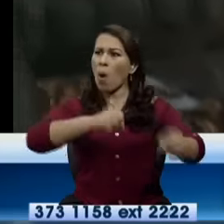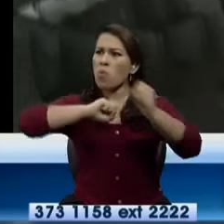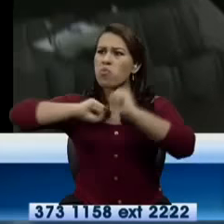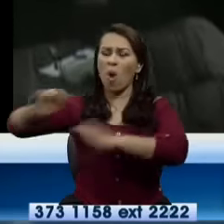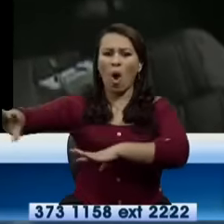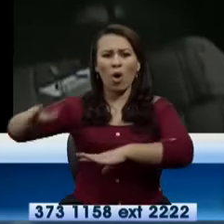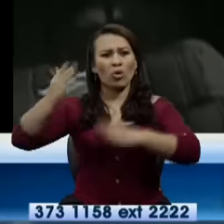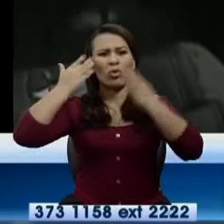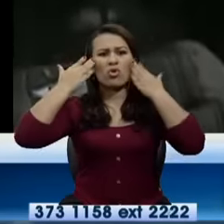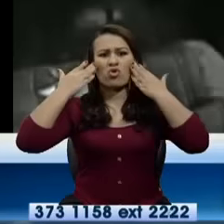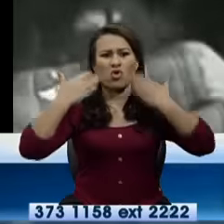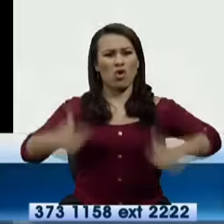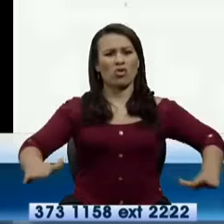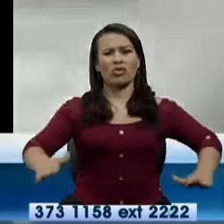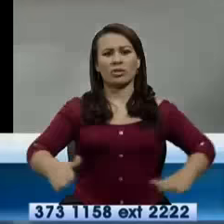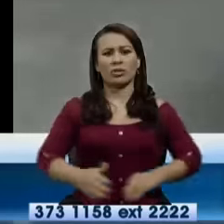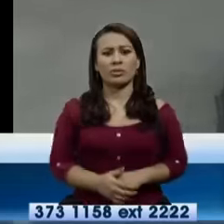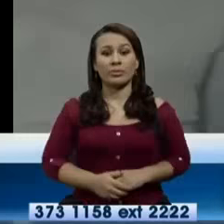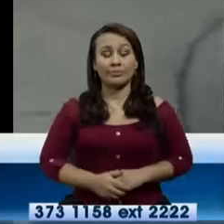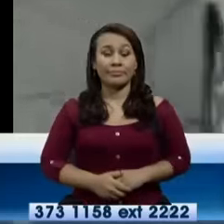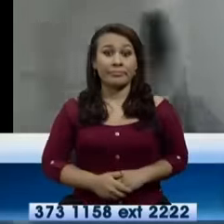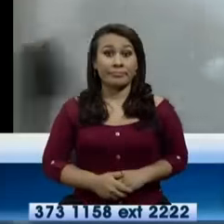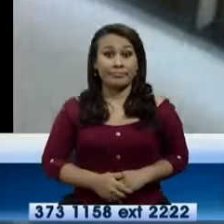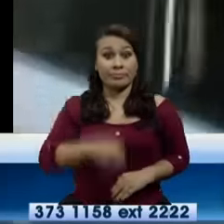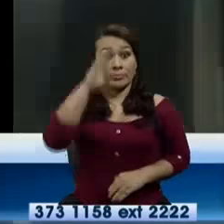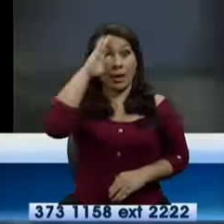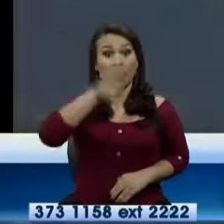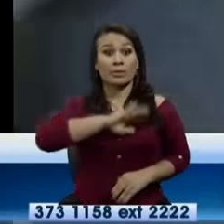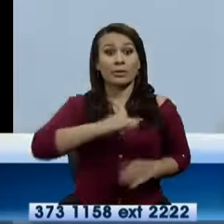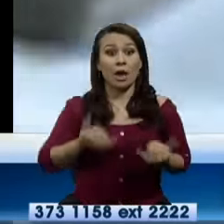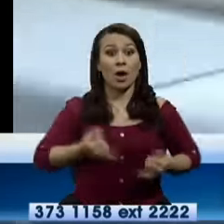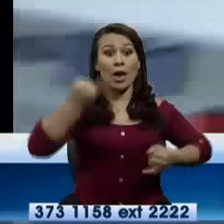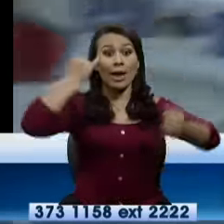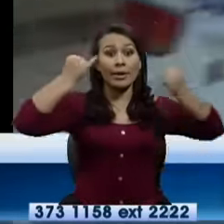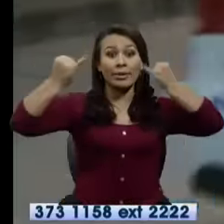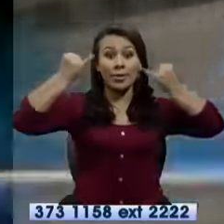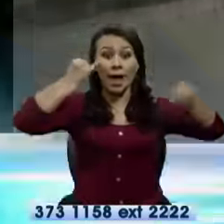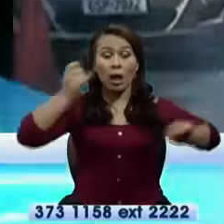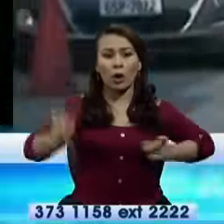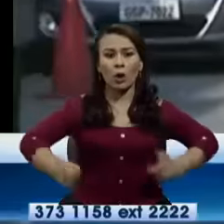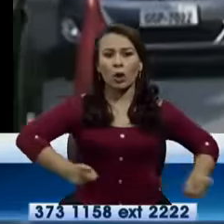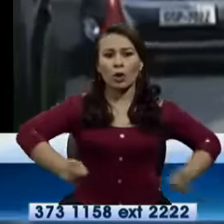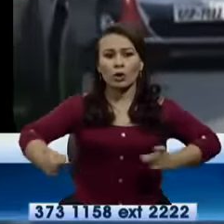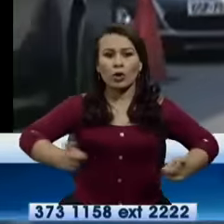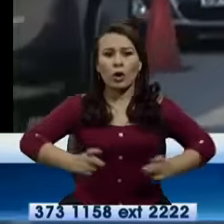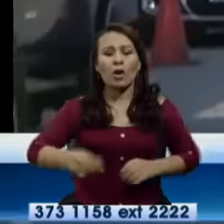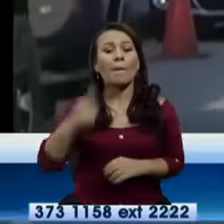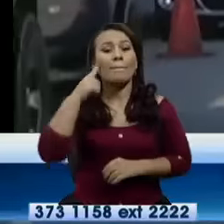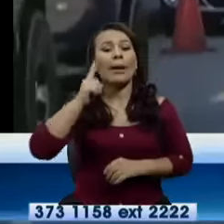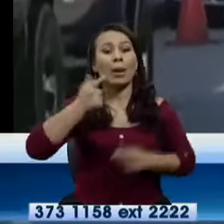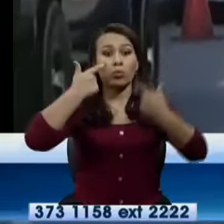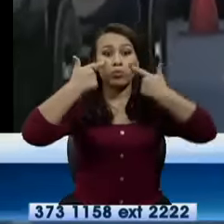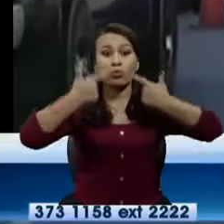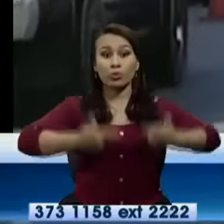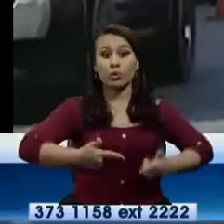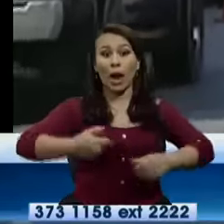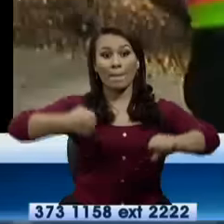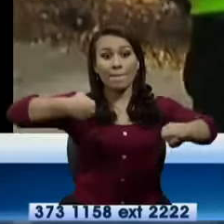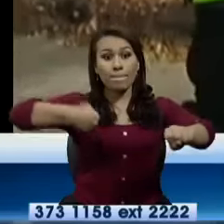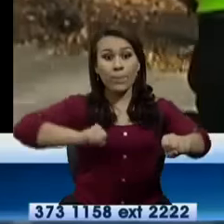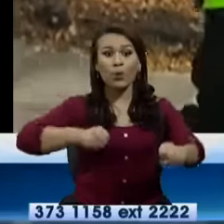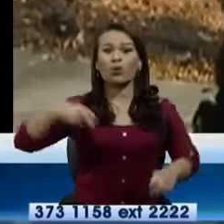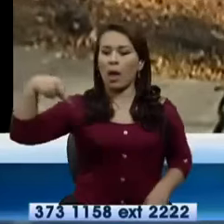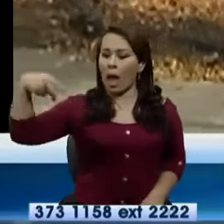ese tipo de vehículo ahí la policía ha adoptado diversas medidas de seguridad como patrullaje permanente en moto y a